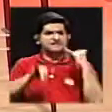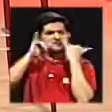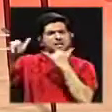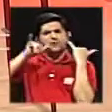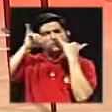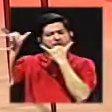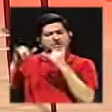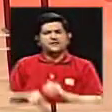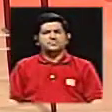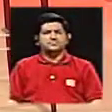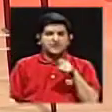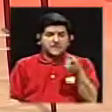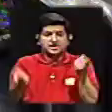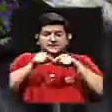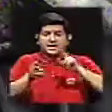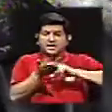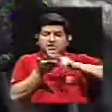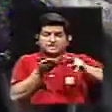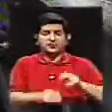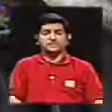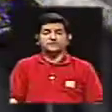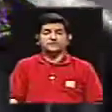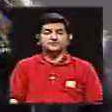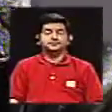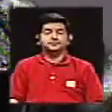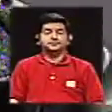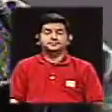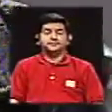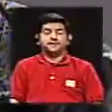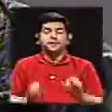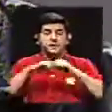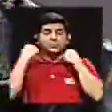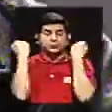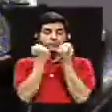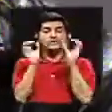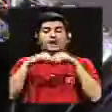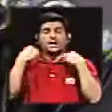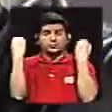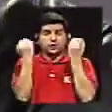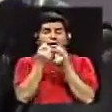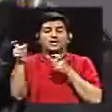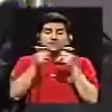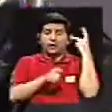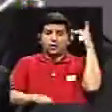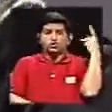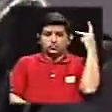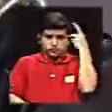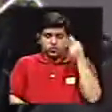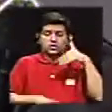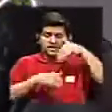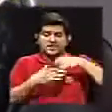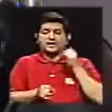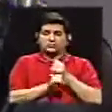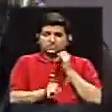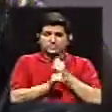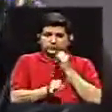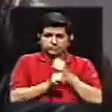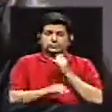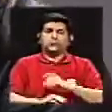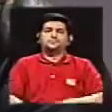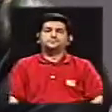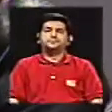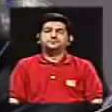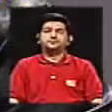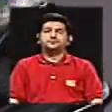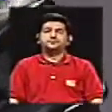denunciando que está haciendo Liberación Nacional? Bueno, vamos a ver, un sindicato es una organización de control político contra la institución.